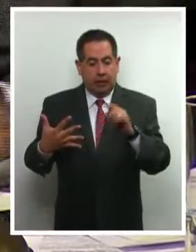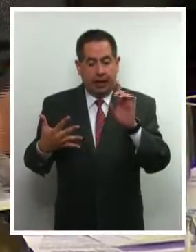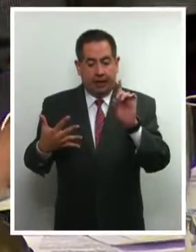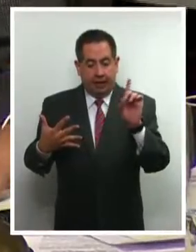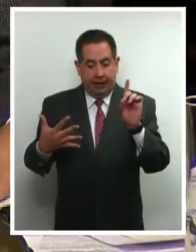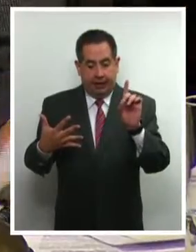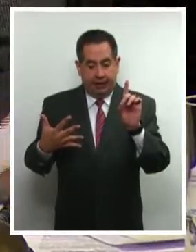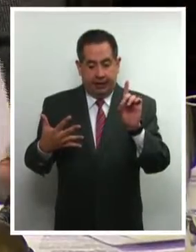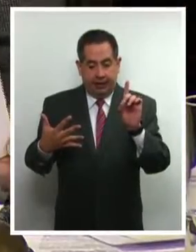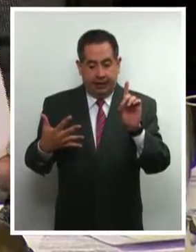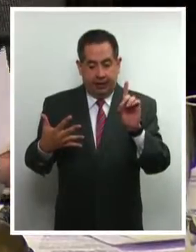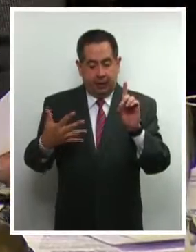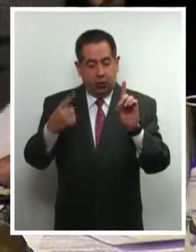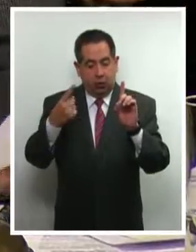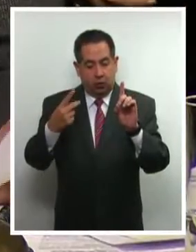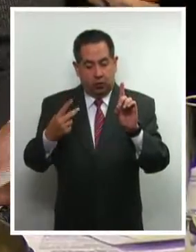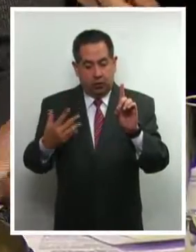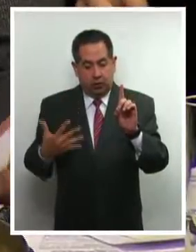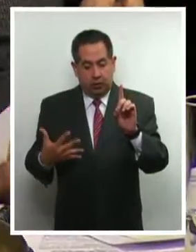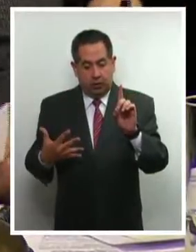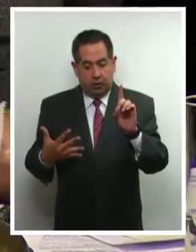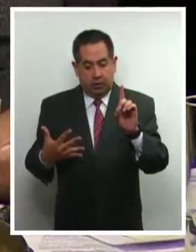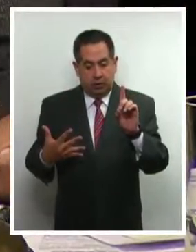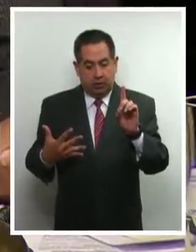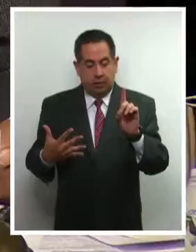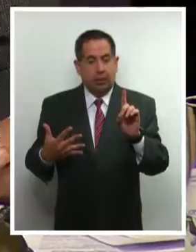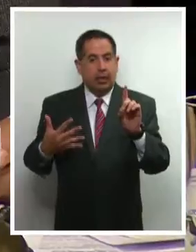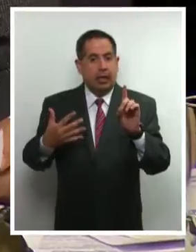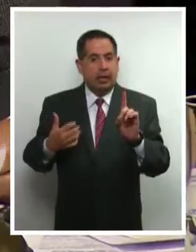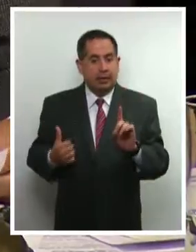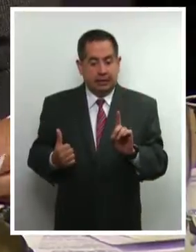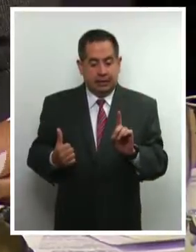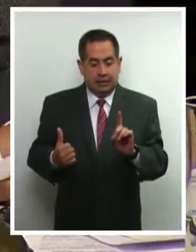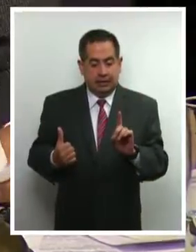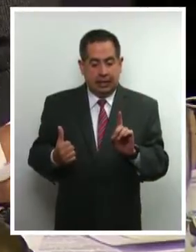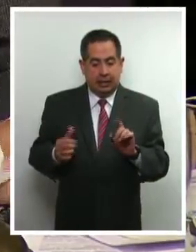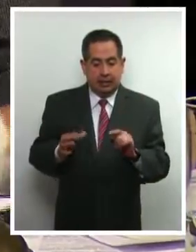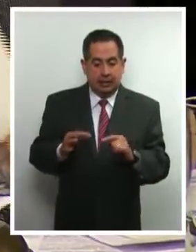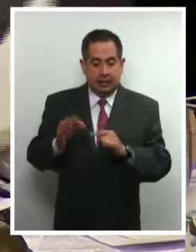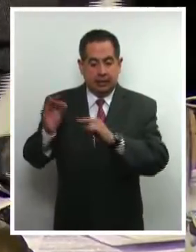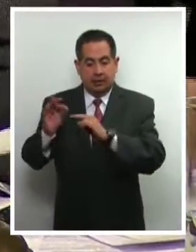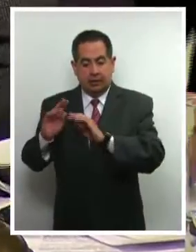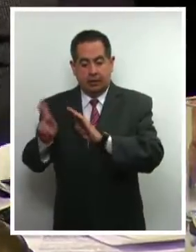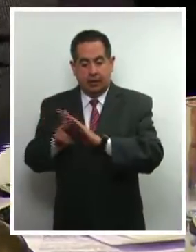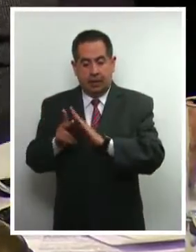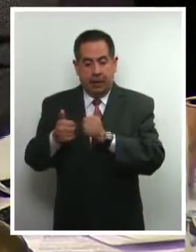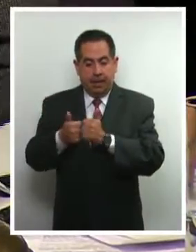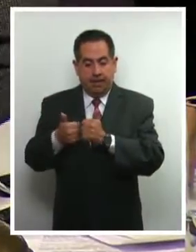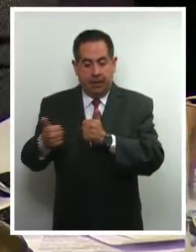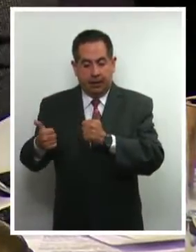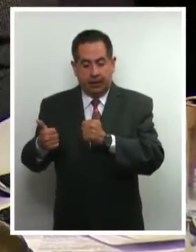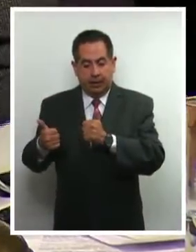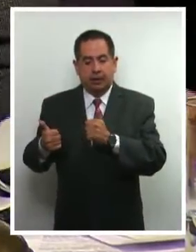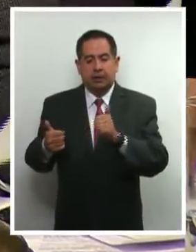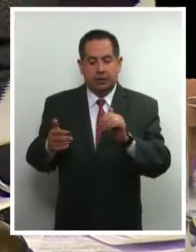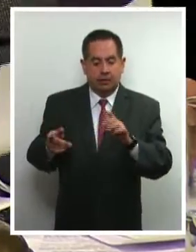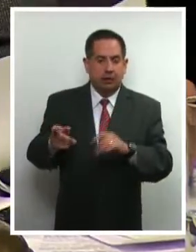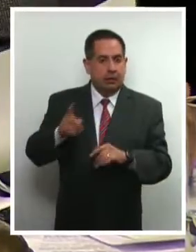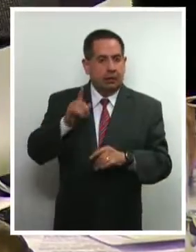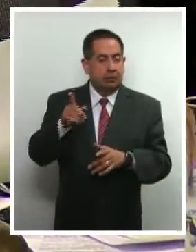D, toda vez que el 6 es el que se ha reservado por parte de